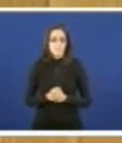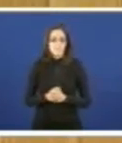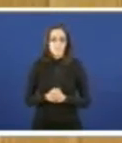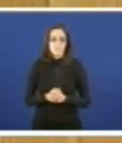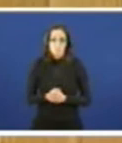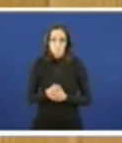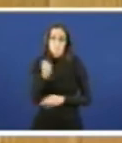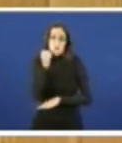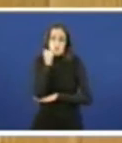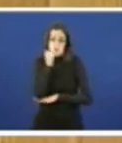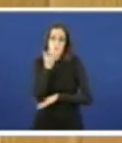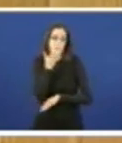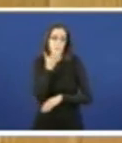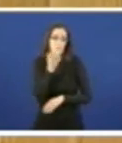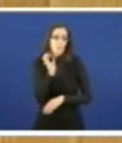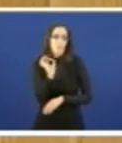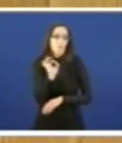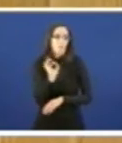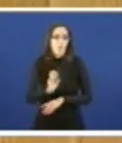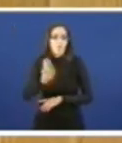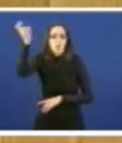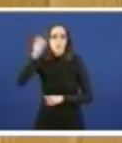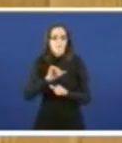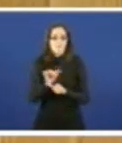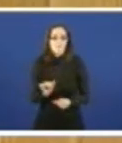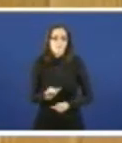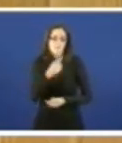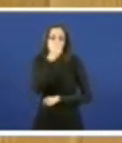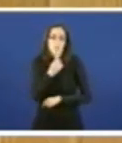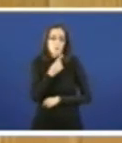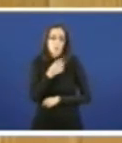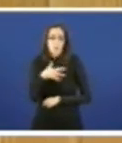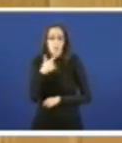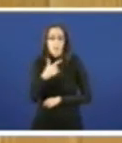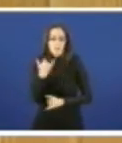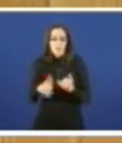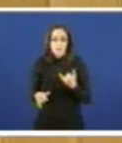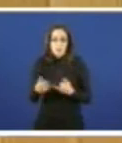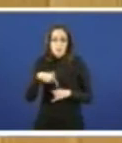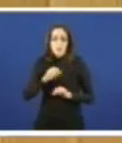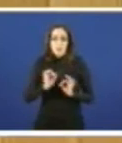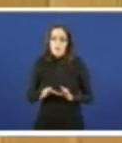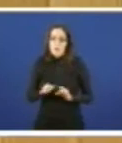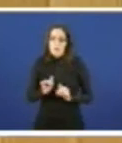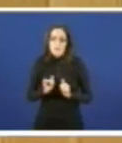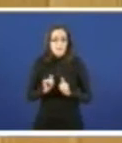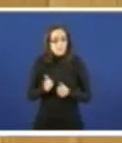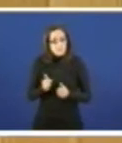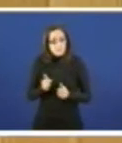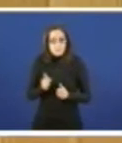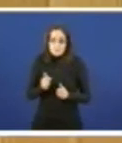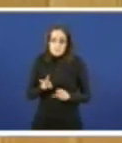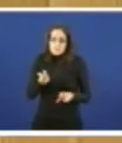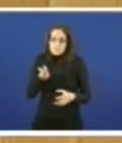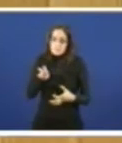sexa a Rosalía, sexa a outra figura, evidentemente estaríamos abrindo unha espita ben difícil